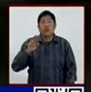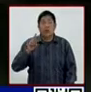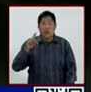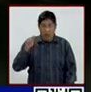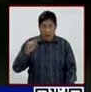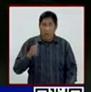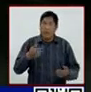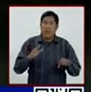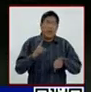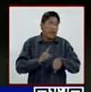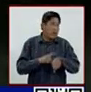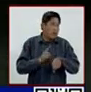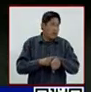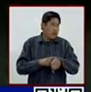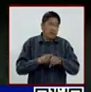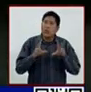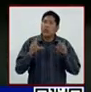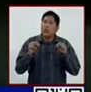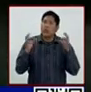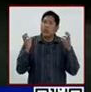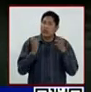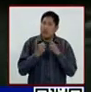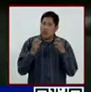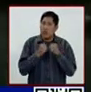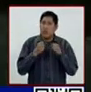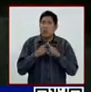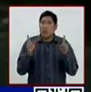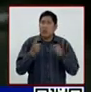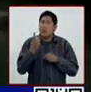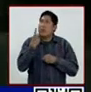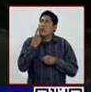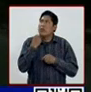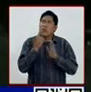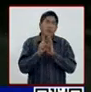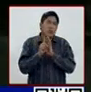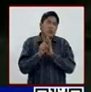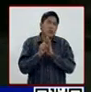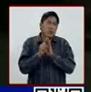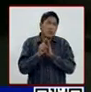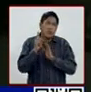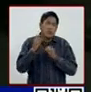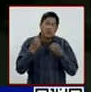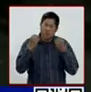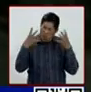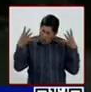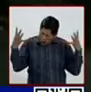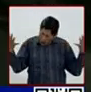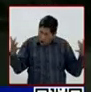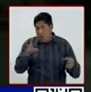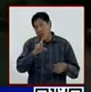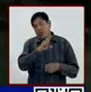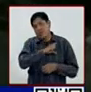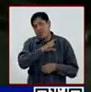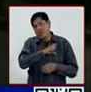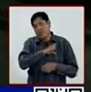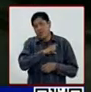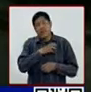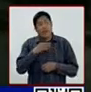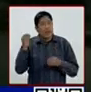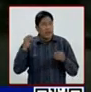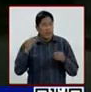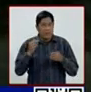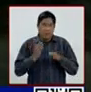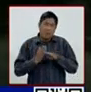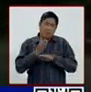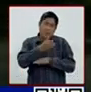observar ya que a esta hora no se registran enfrentamientos sin embargo hace unos minutos atrás llegaba un fuerte contingente policial también y que